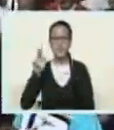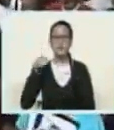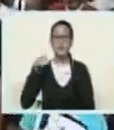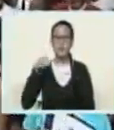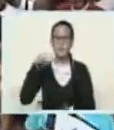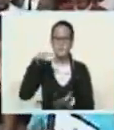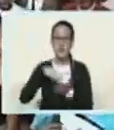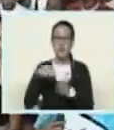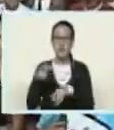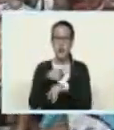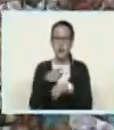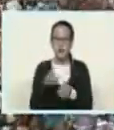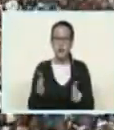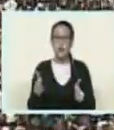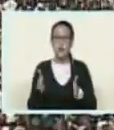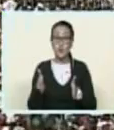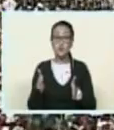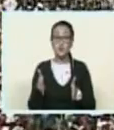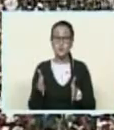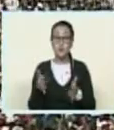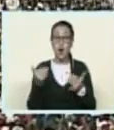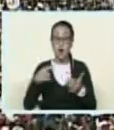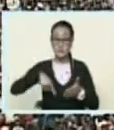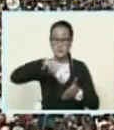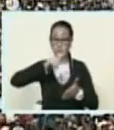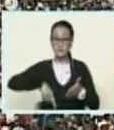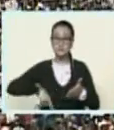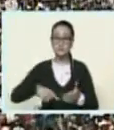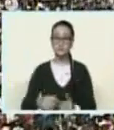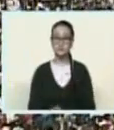Miranda, Héctor Rodríguez Castro.